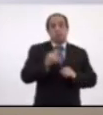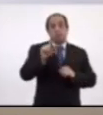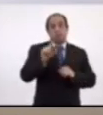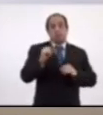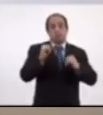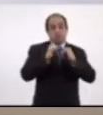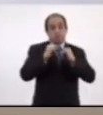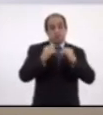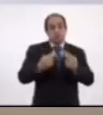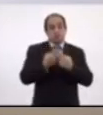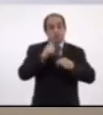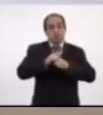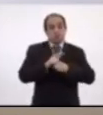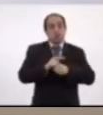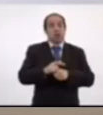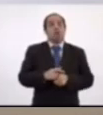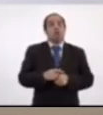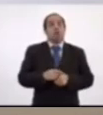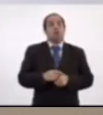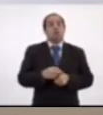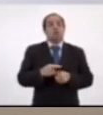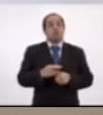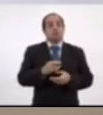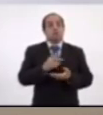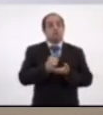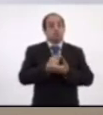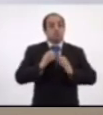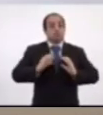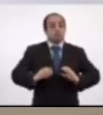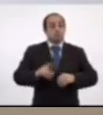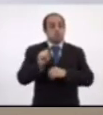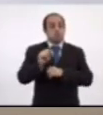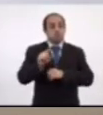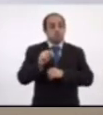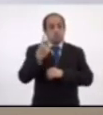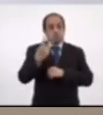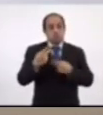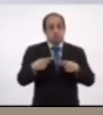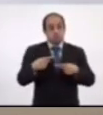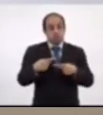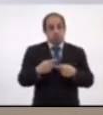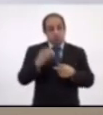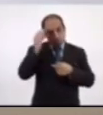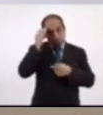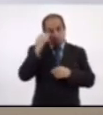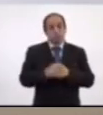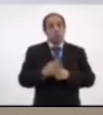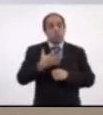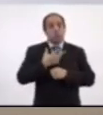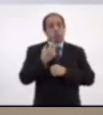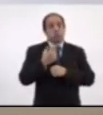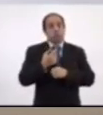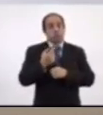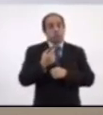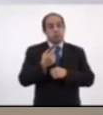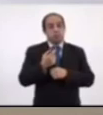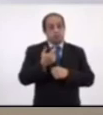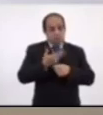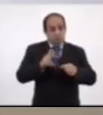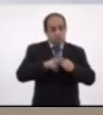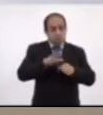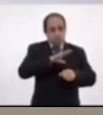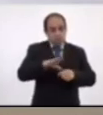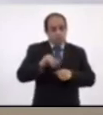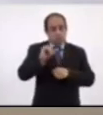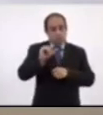Instituto Nacional de Rehabilitación, sobre todo tenemos 2 convalecientes, y a al Hospital